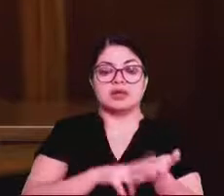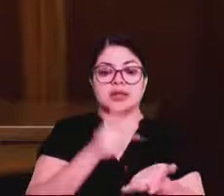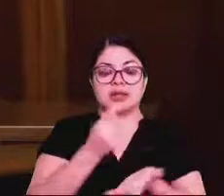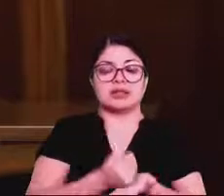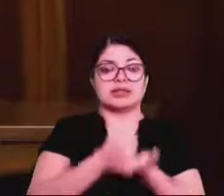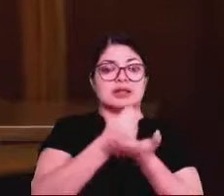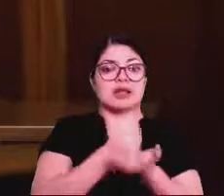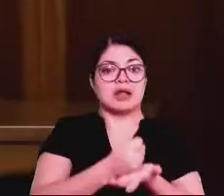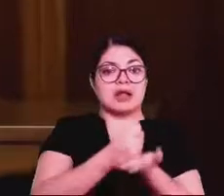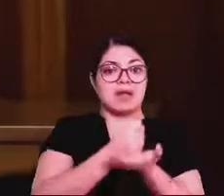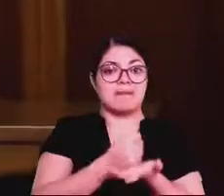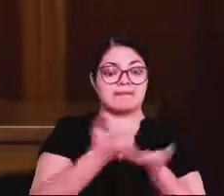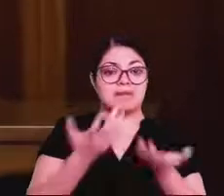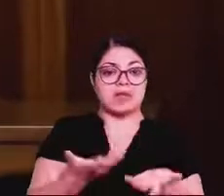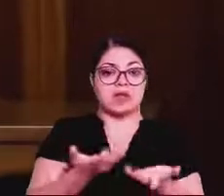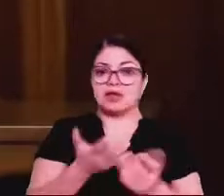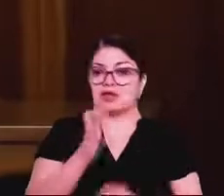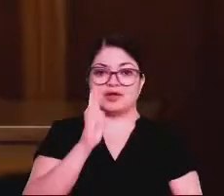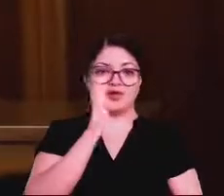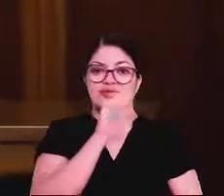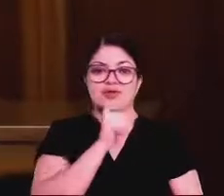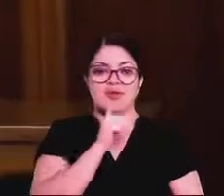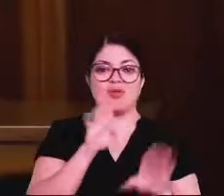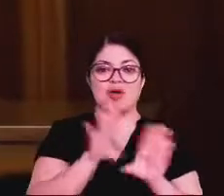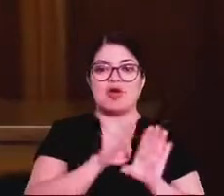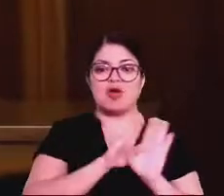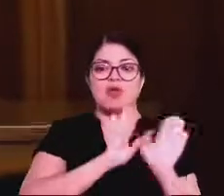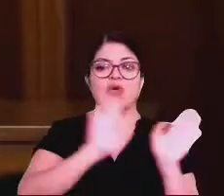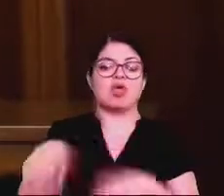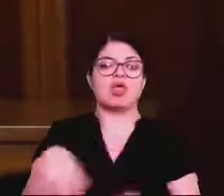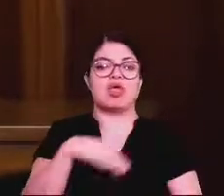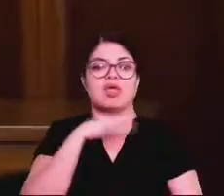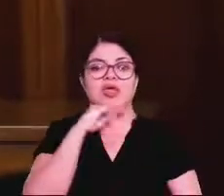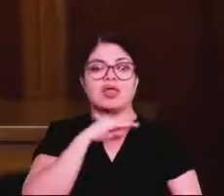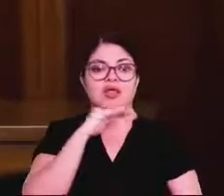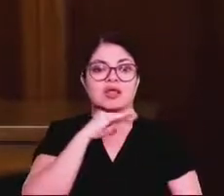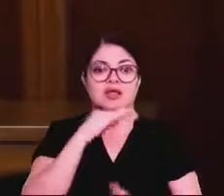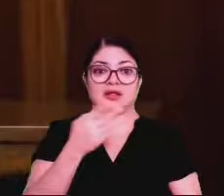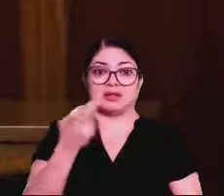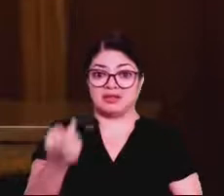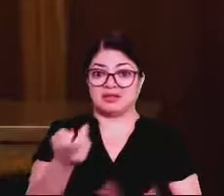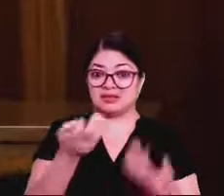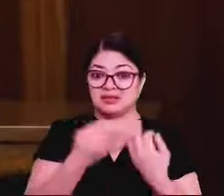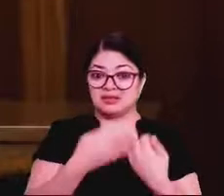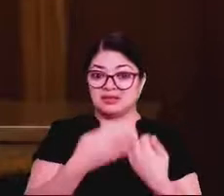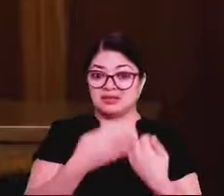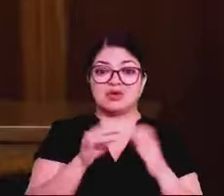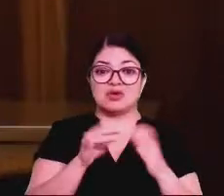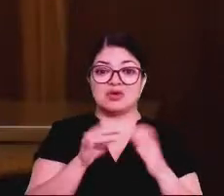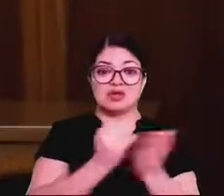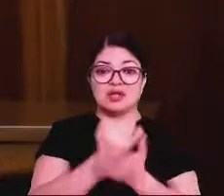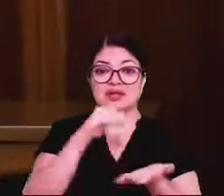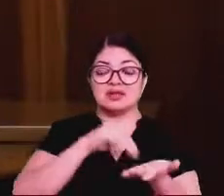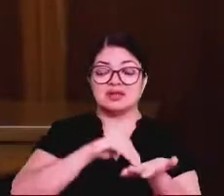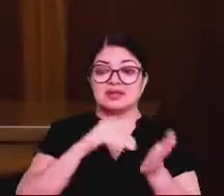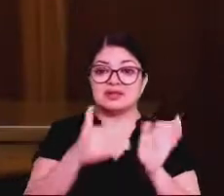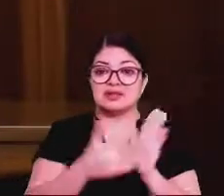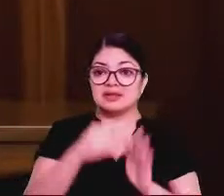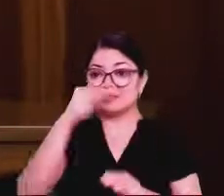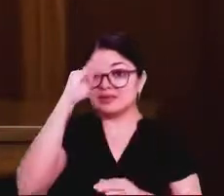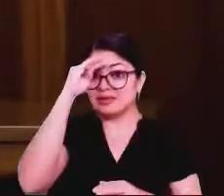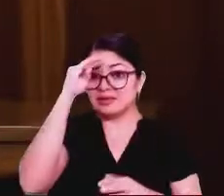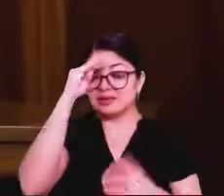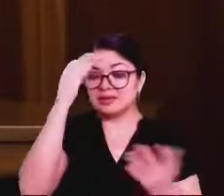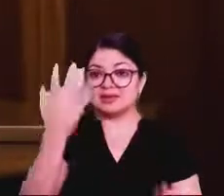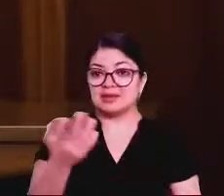terapias. No podemos ignorar la importancia de establecer mecanismos